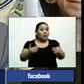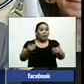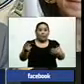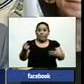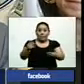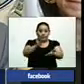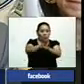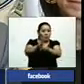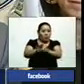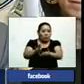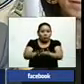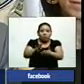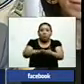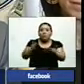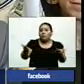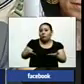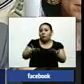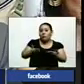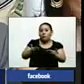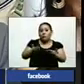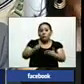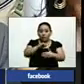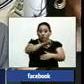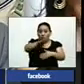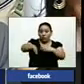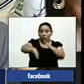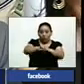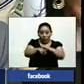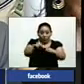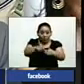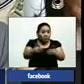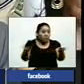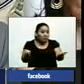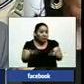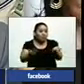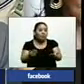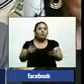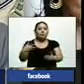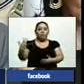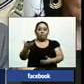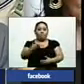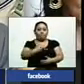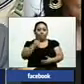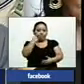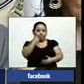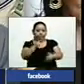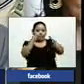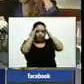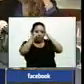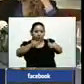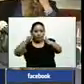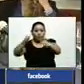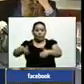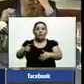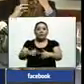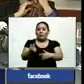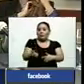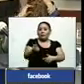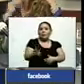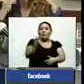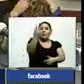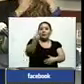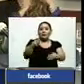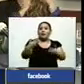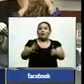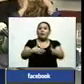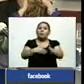tanto todas las inversiones que se desarrollen sobre todo este proyecto, nosotros queremos canalizar la vía Proeza. En los